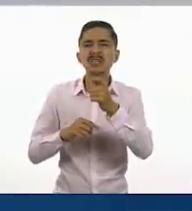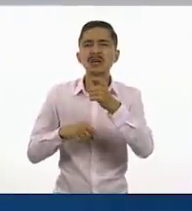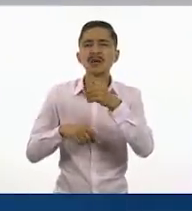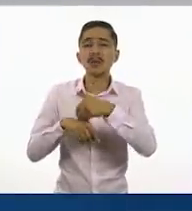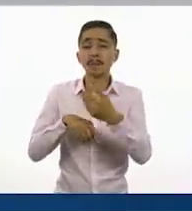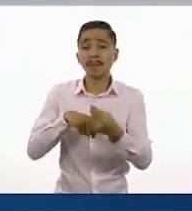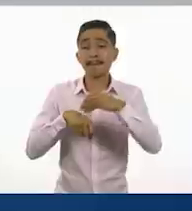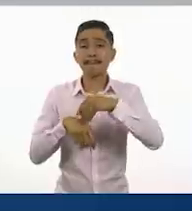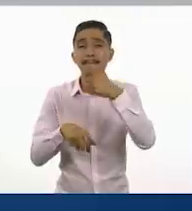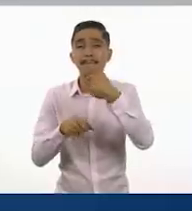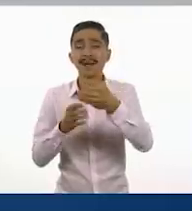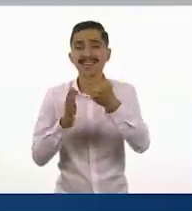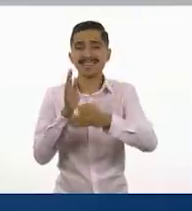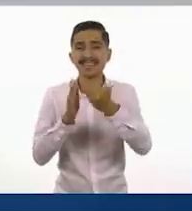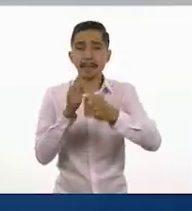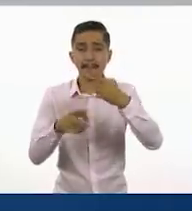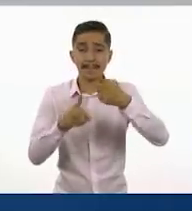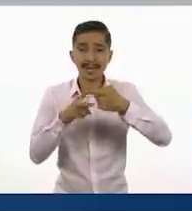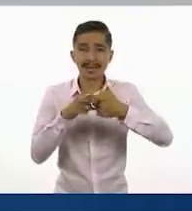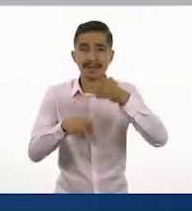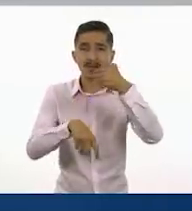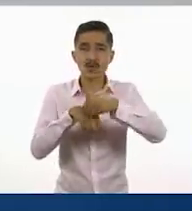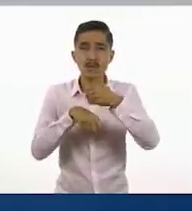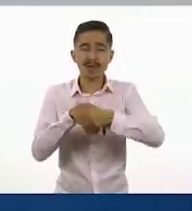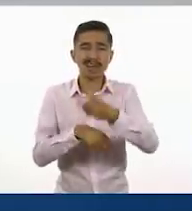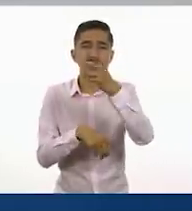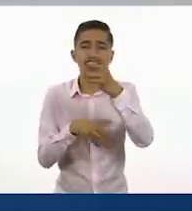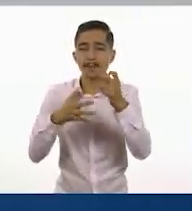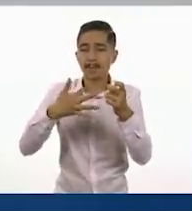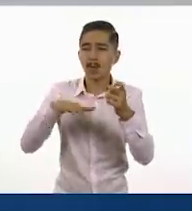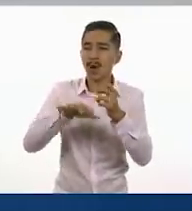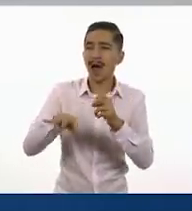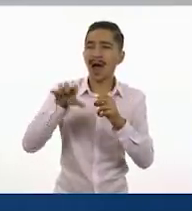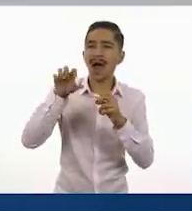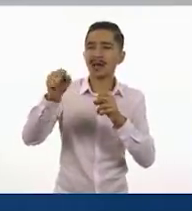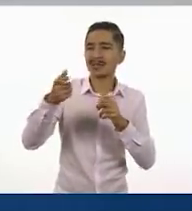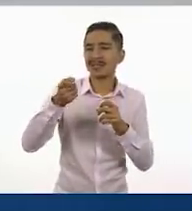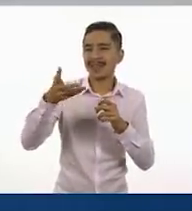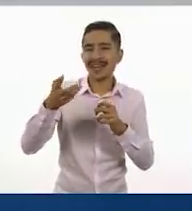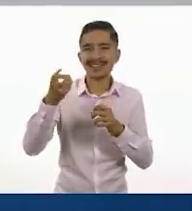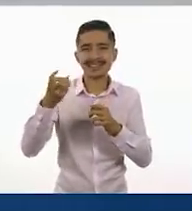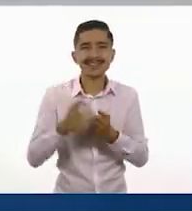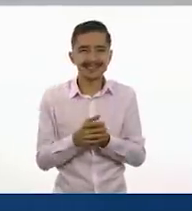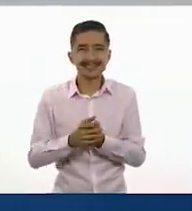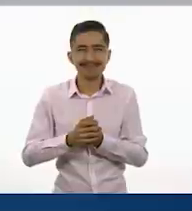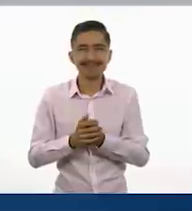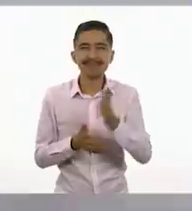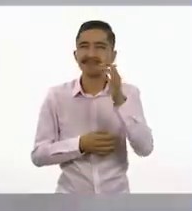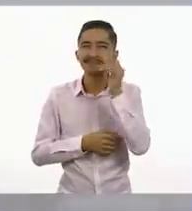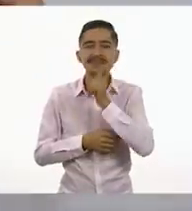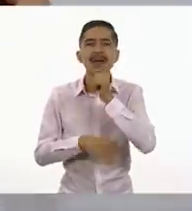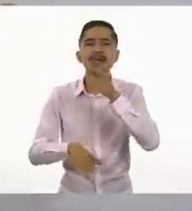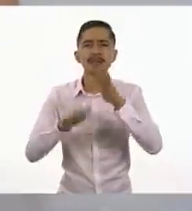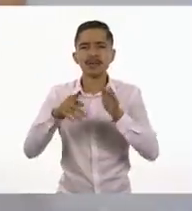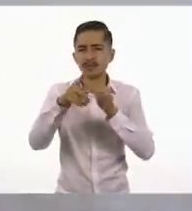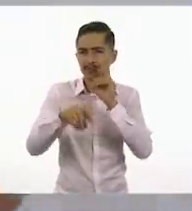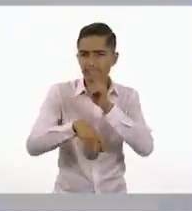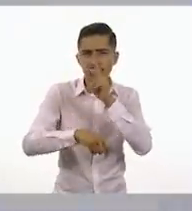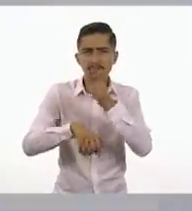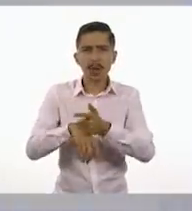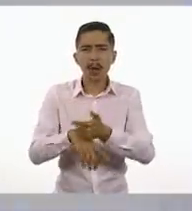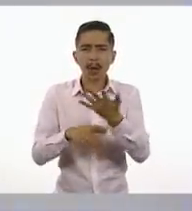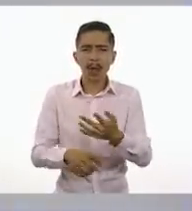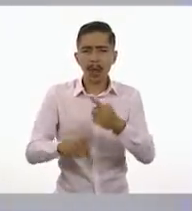nos faltaba, que en matemáticas es el número que estamos buscando, y que por lo general, antes de ponerlo aquí, a veces lo van a encontrar como con